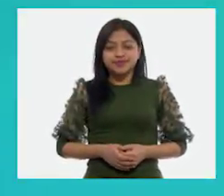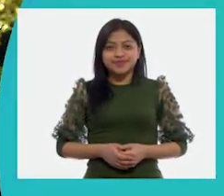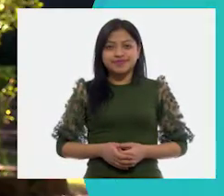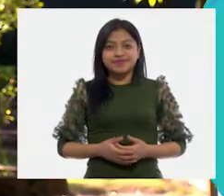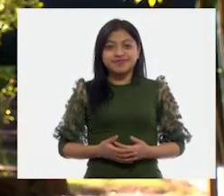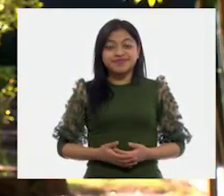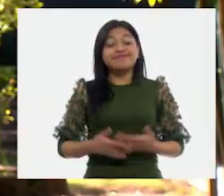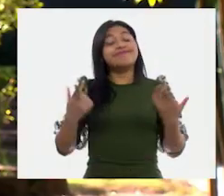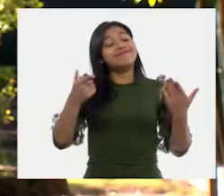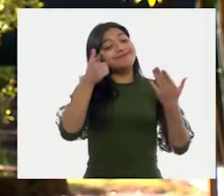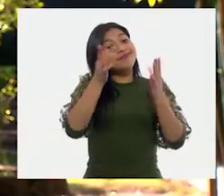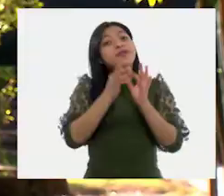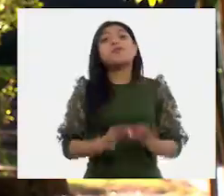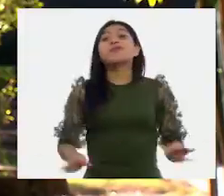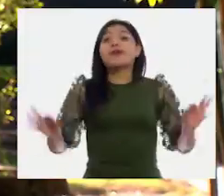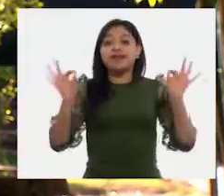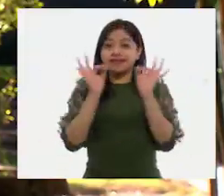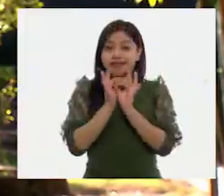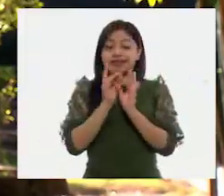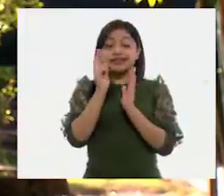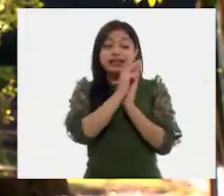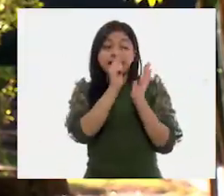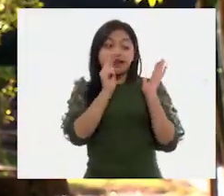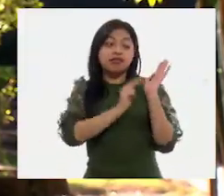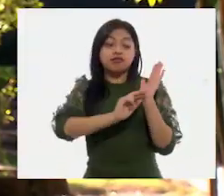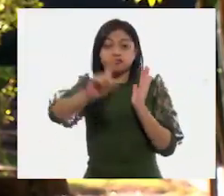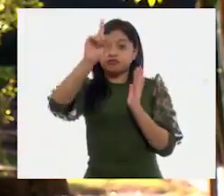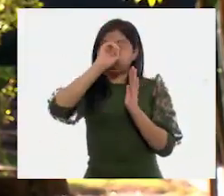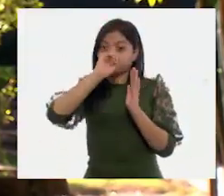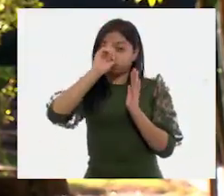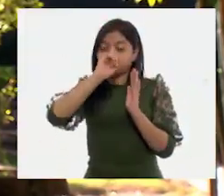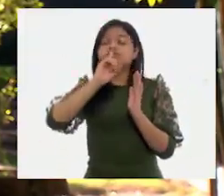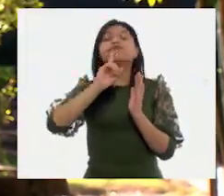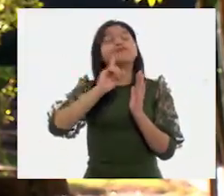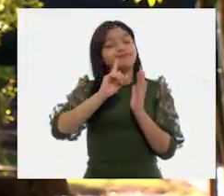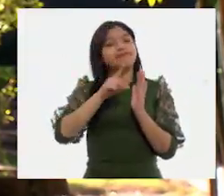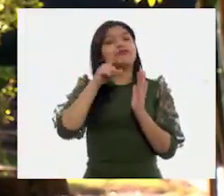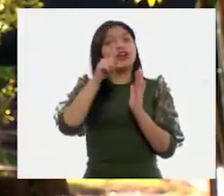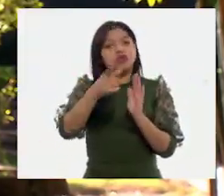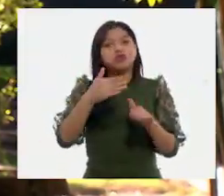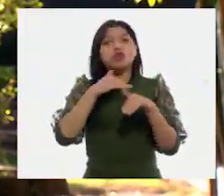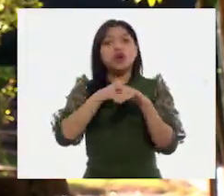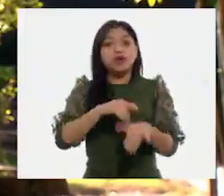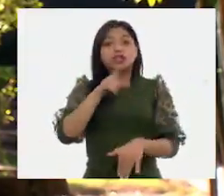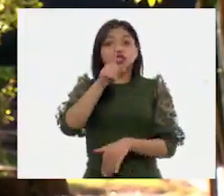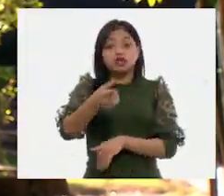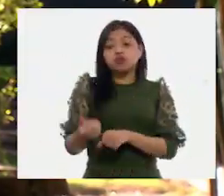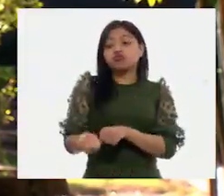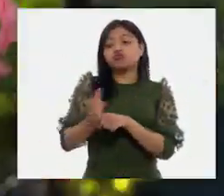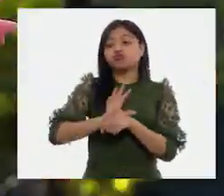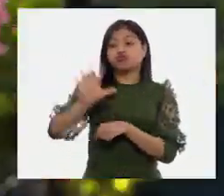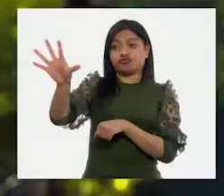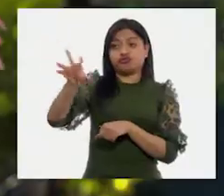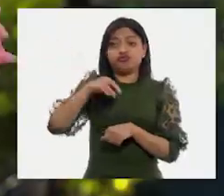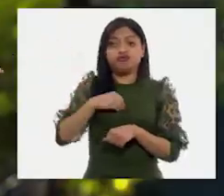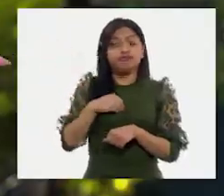Es muy importante continuar con las recomendaciones para evitar contagios de COVID.